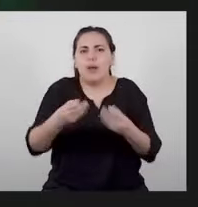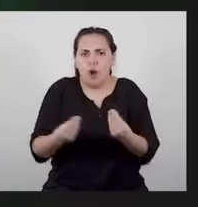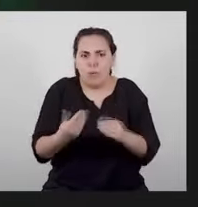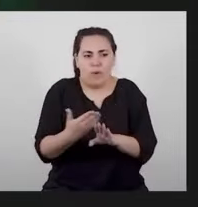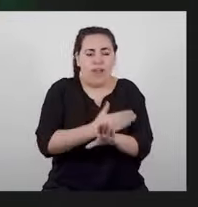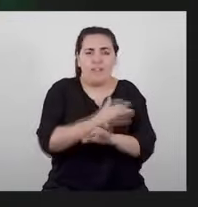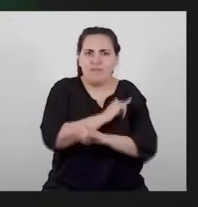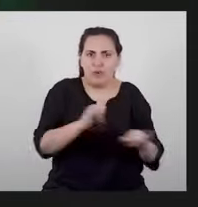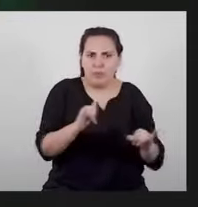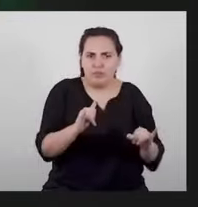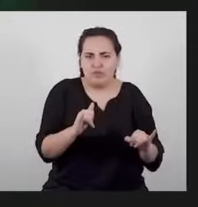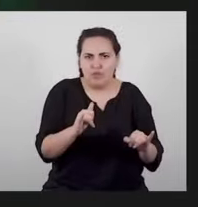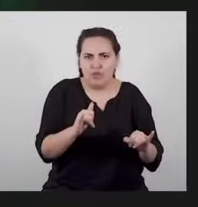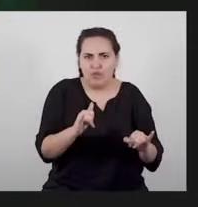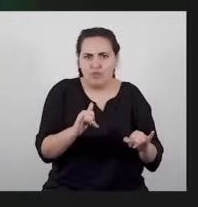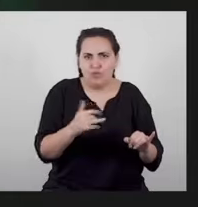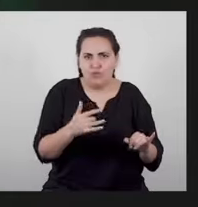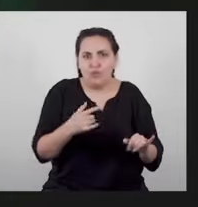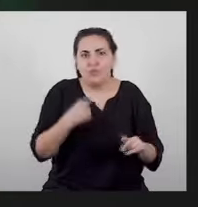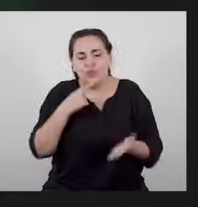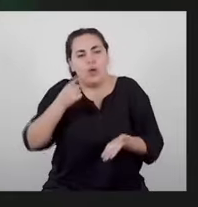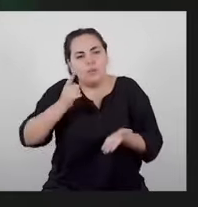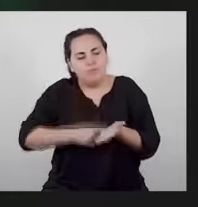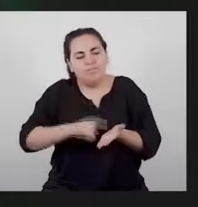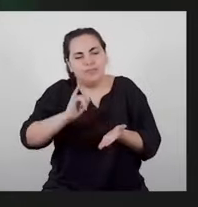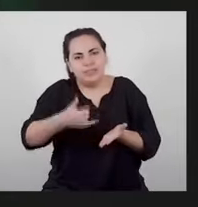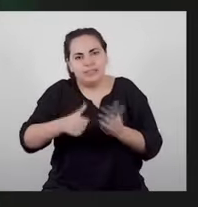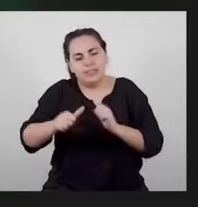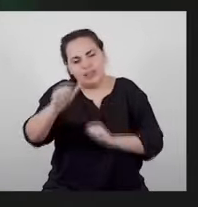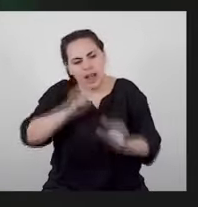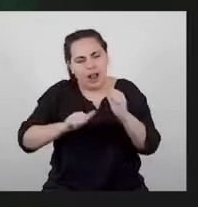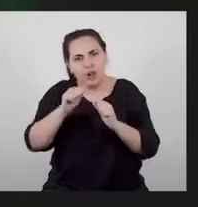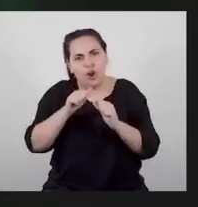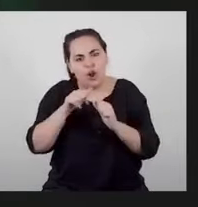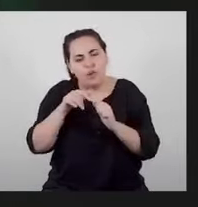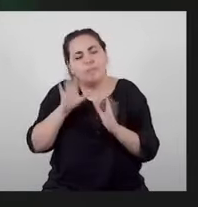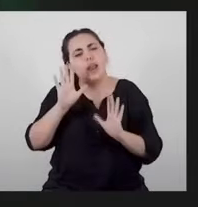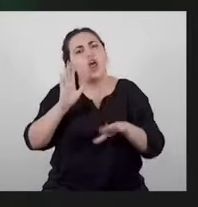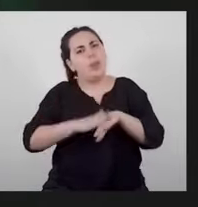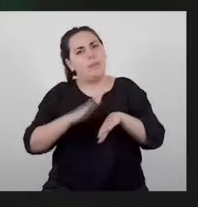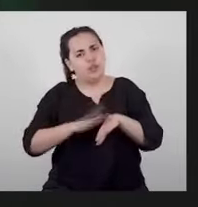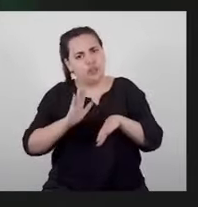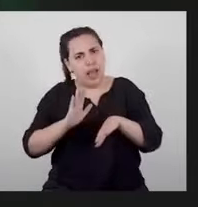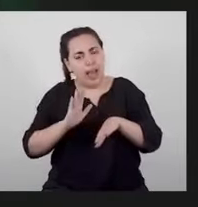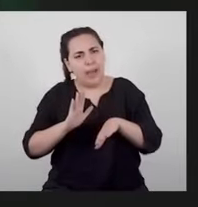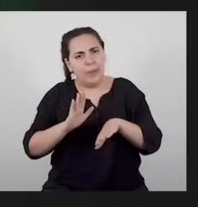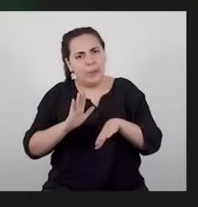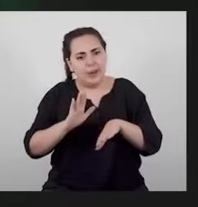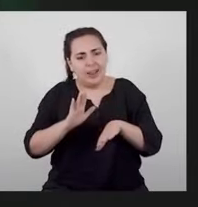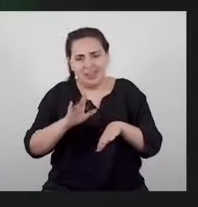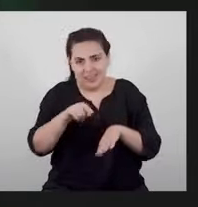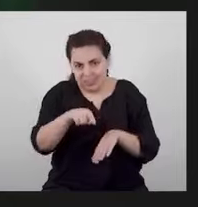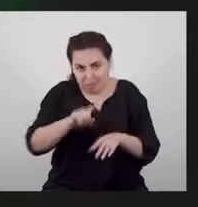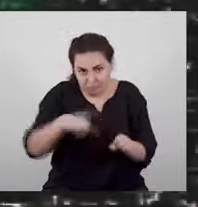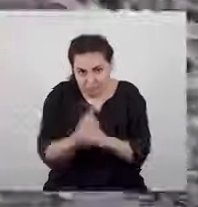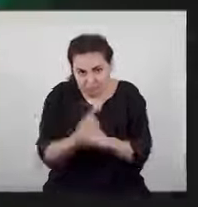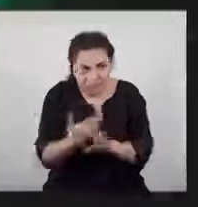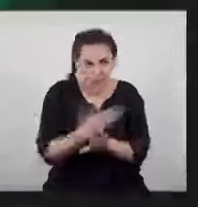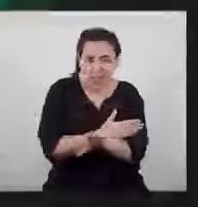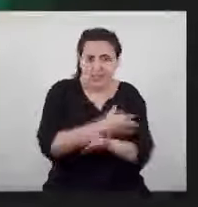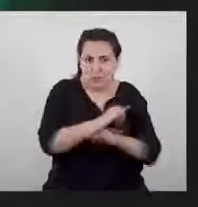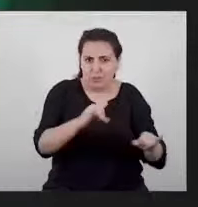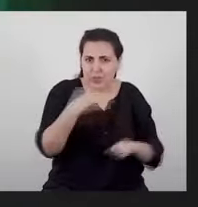la hora de tomar una decisión y decir bueno voy a vincularme con una sustancia de una forma responsable es imposible que eso suceda si no hay información